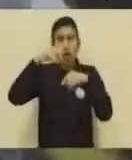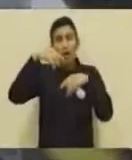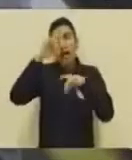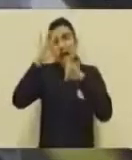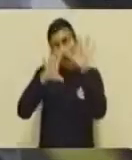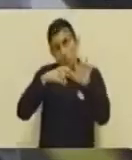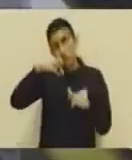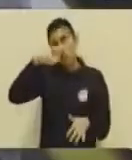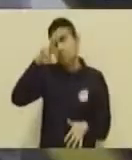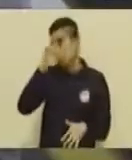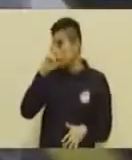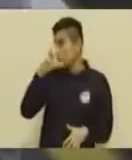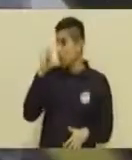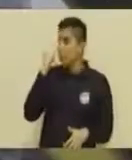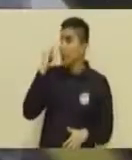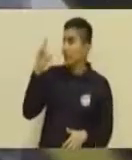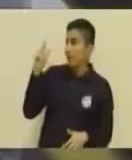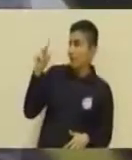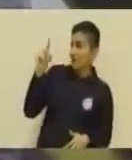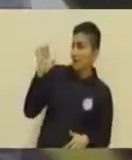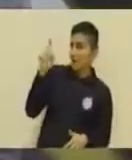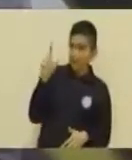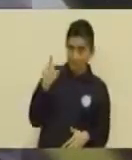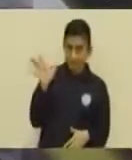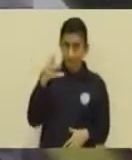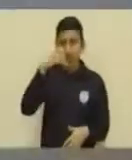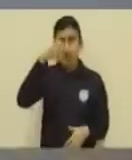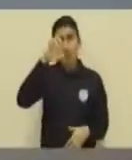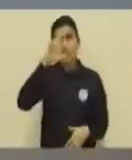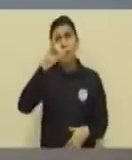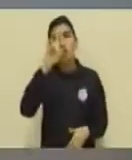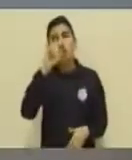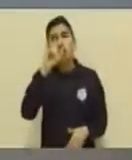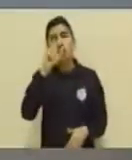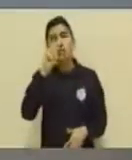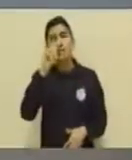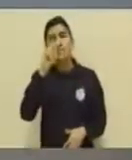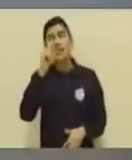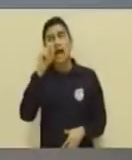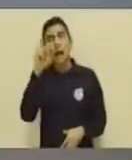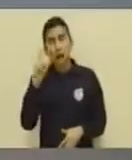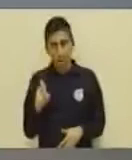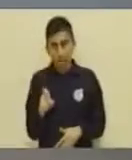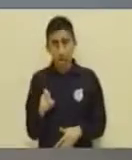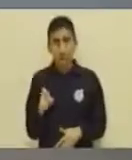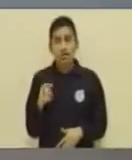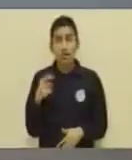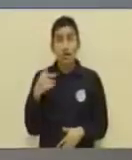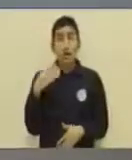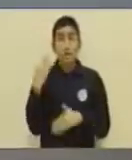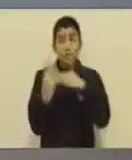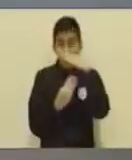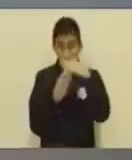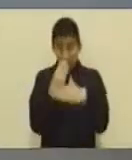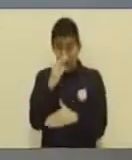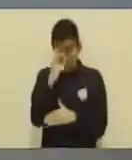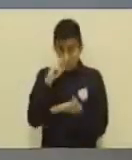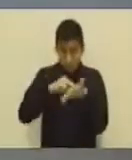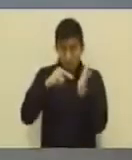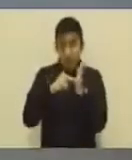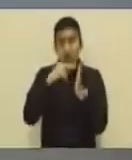periódicas que hacen característica de los mismos, ¿verdad? Entonces acá, pues básicamente esto es lo que significa